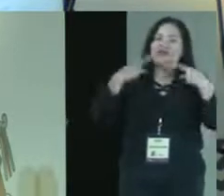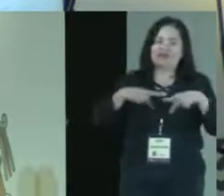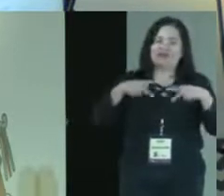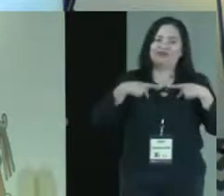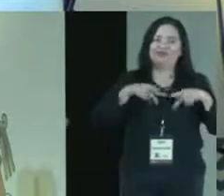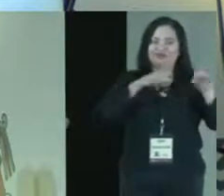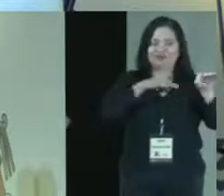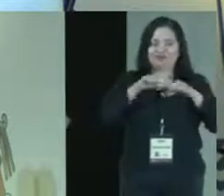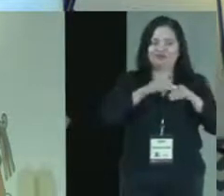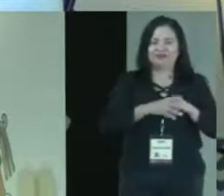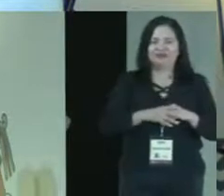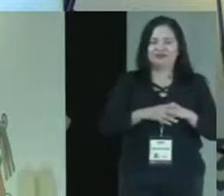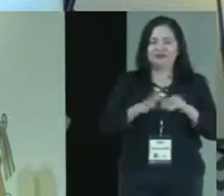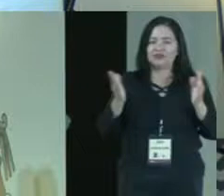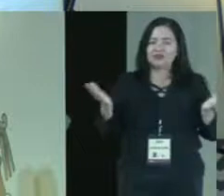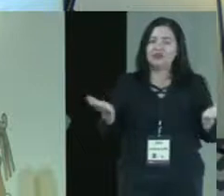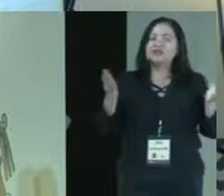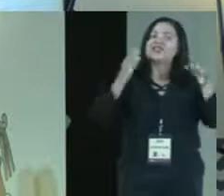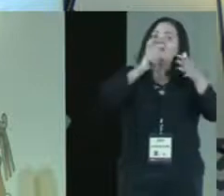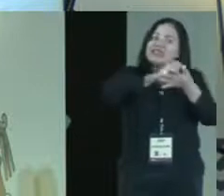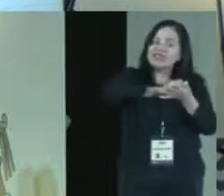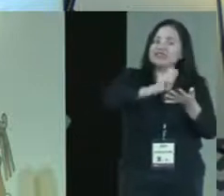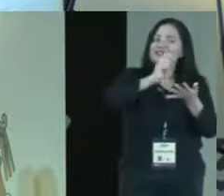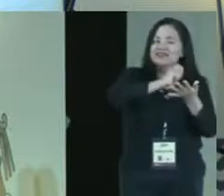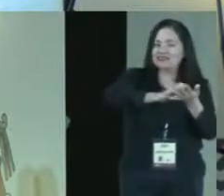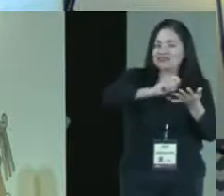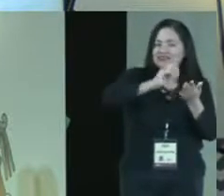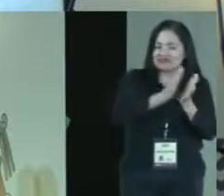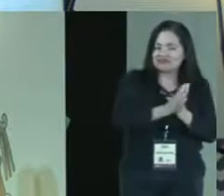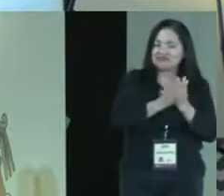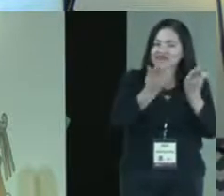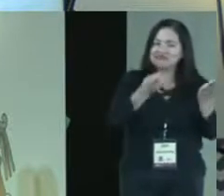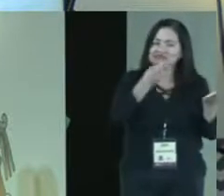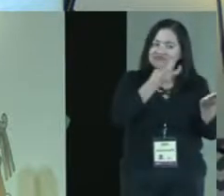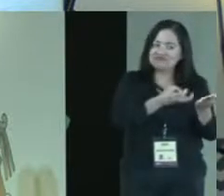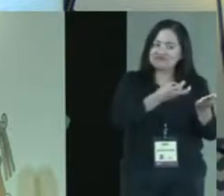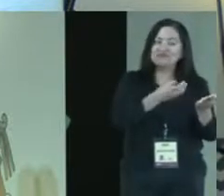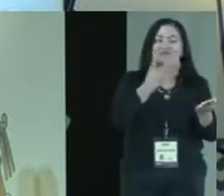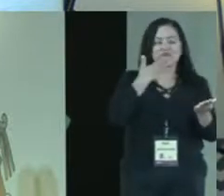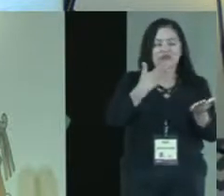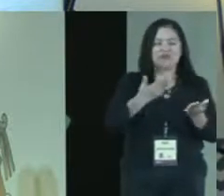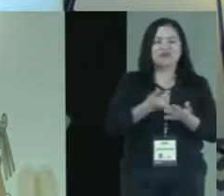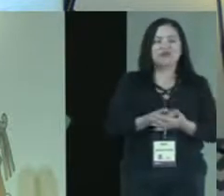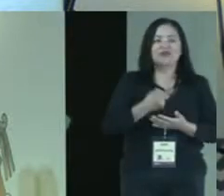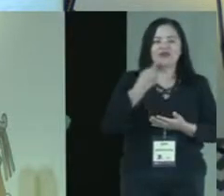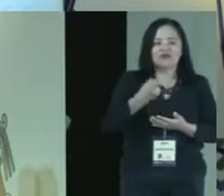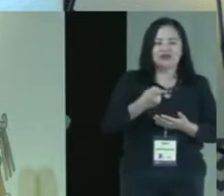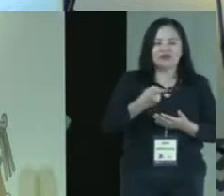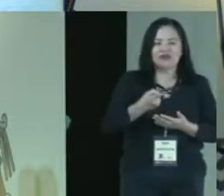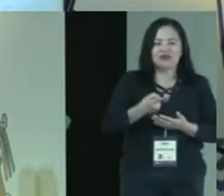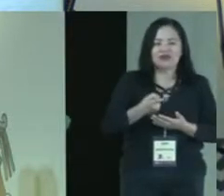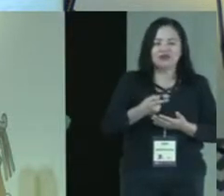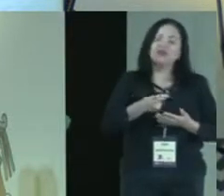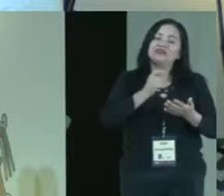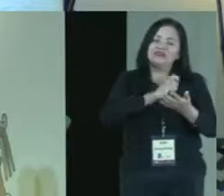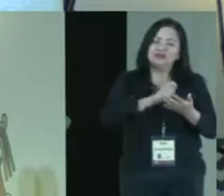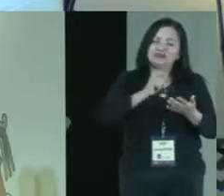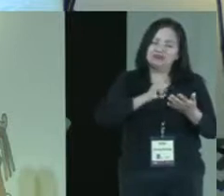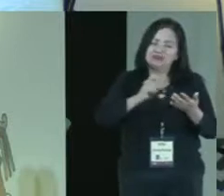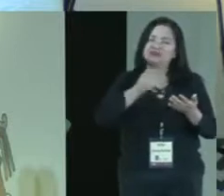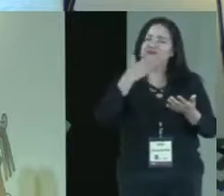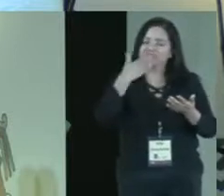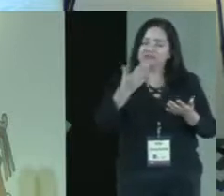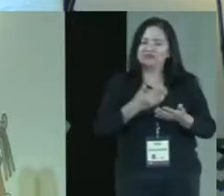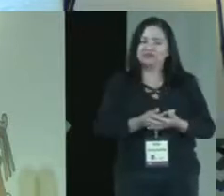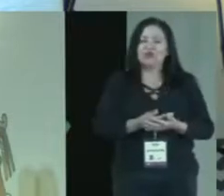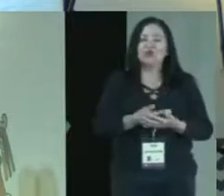trabajadoras. Entonces, escribir desde esa perspectiva es realmente un privilegio, y editar desde esa perspectiva, como lo hace el